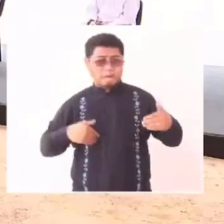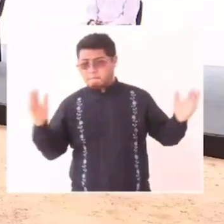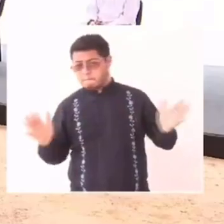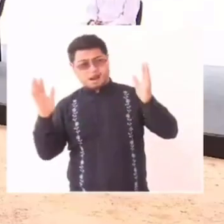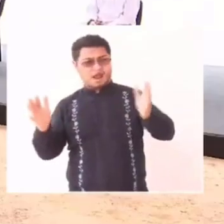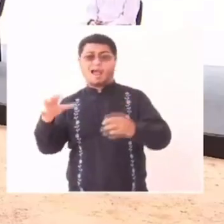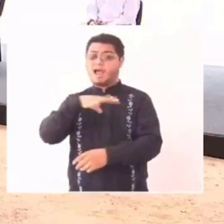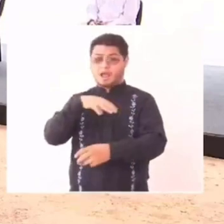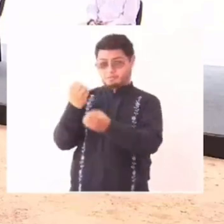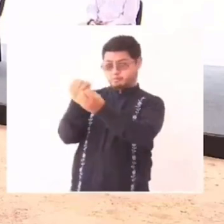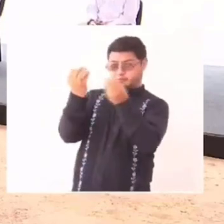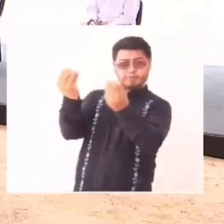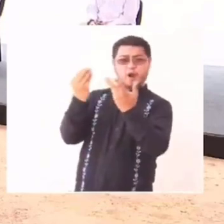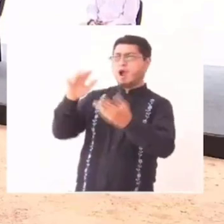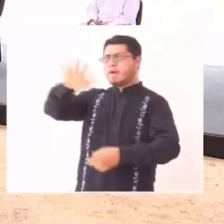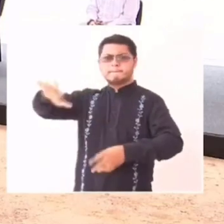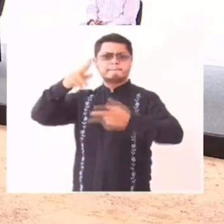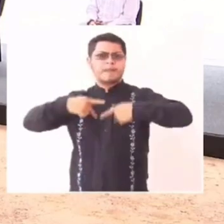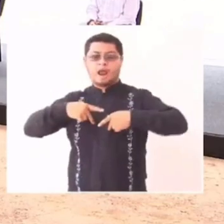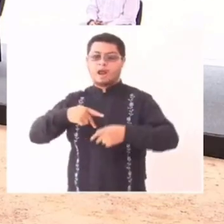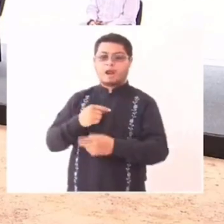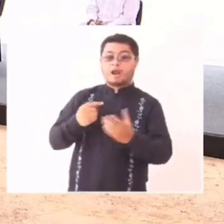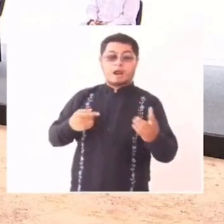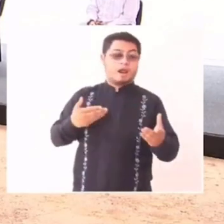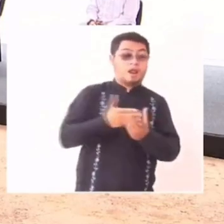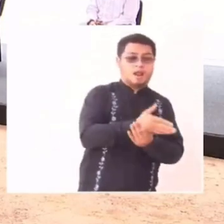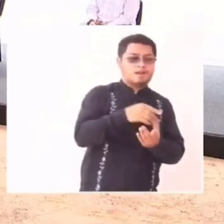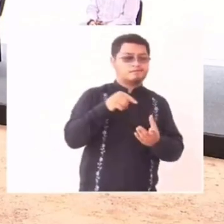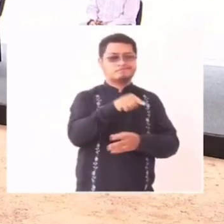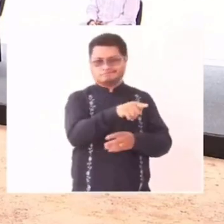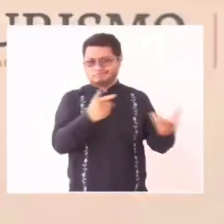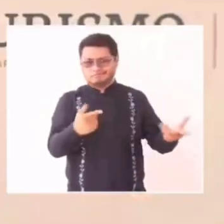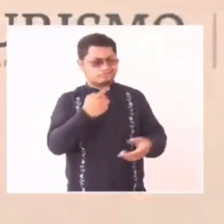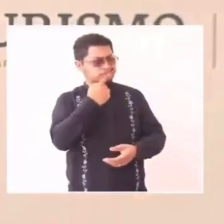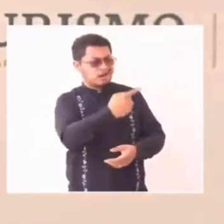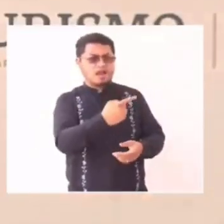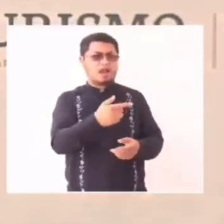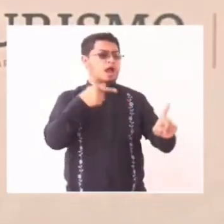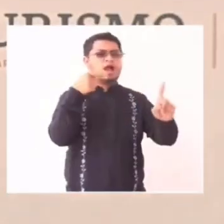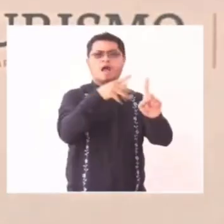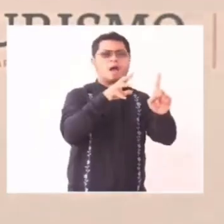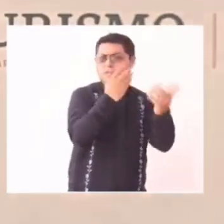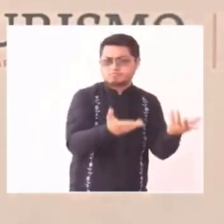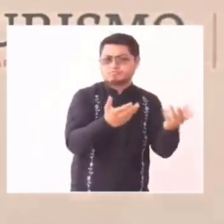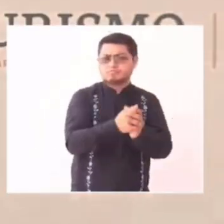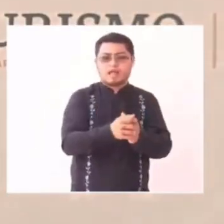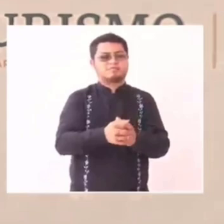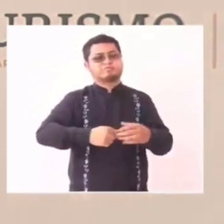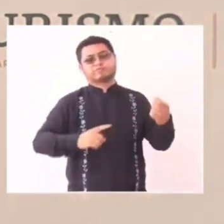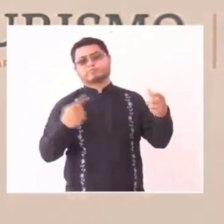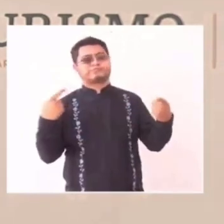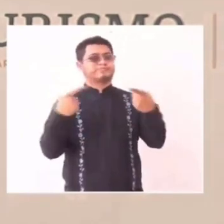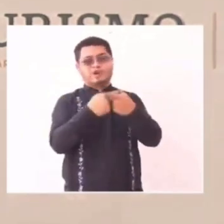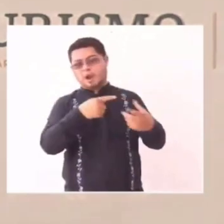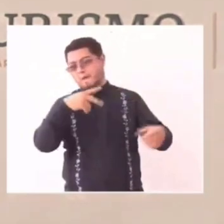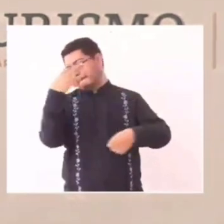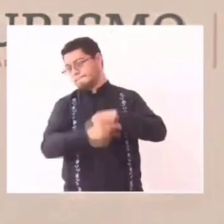provocación, mucha gente que se infiltra y que lo que busca es causar daño.